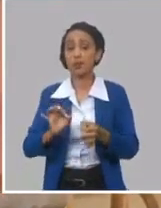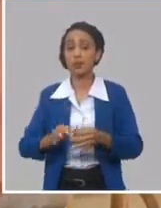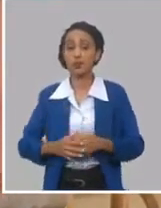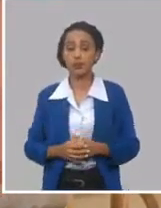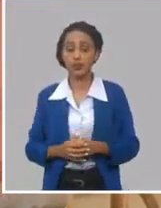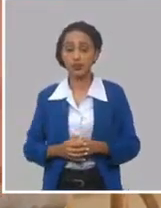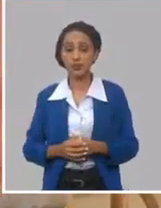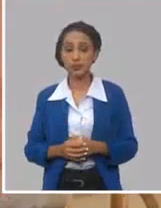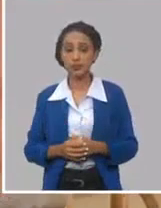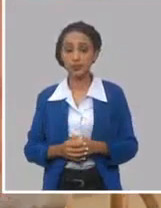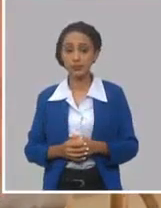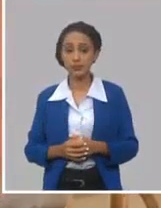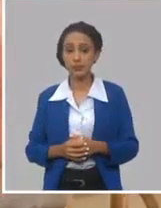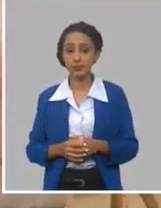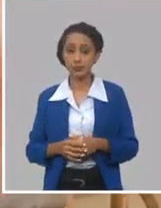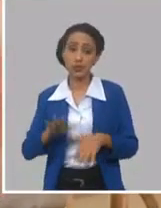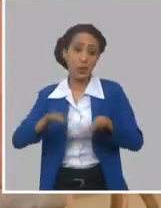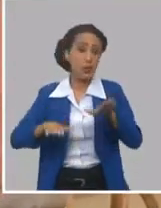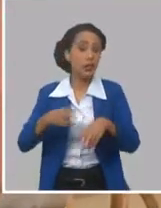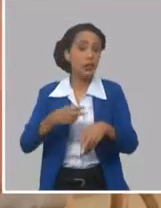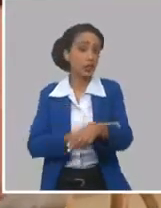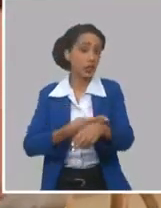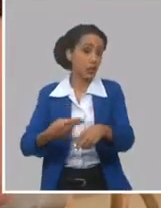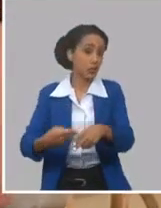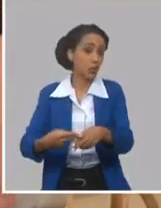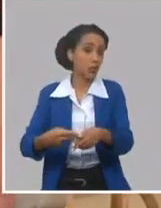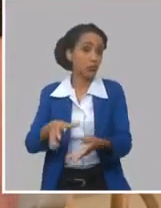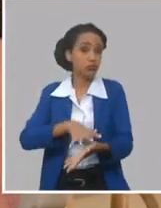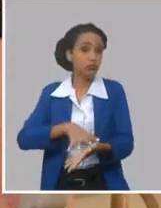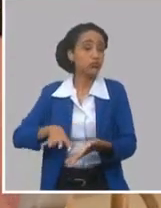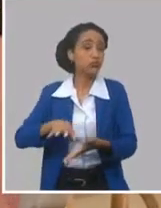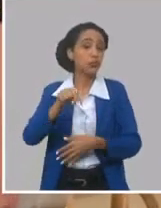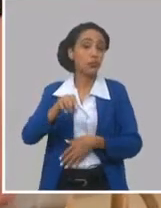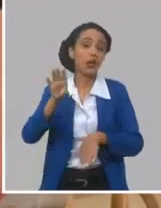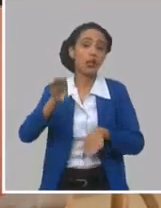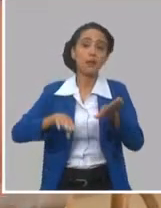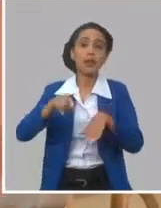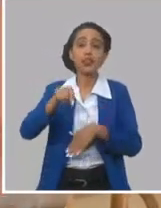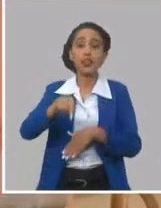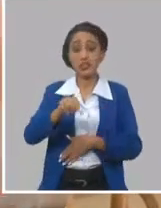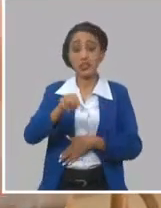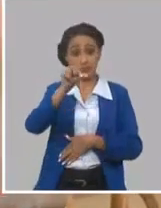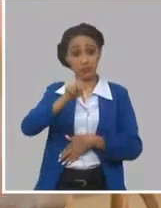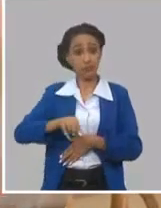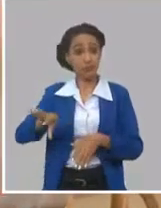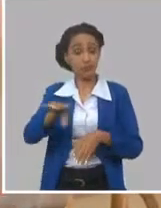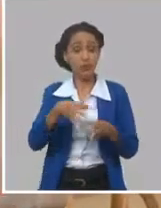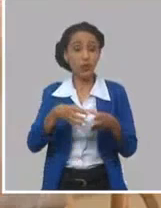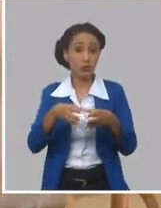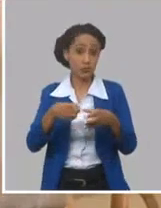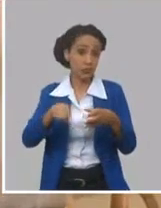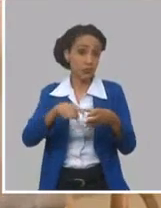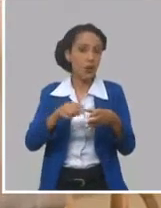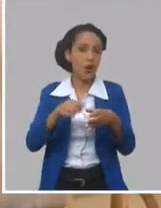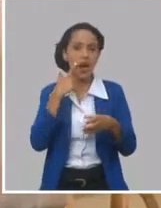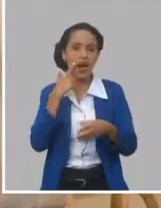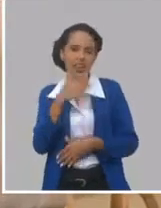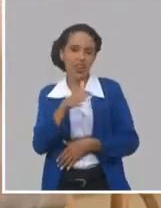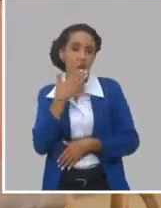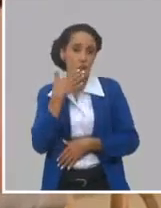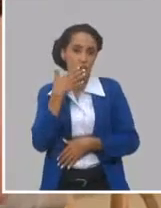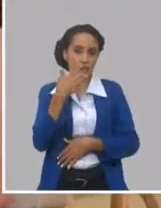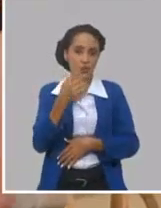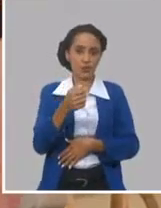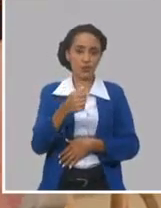un contexto histórico, social determinado, define cuál es esa jerarquía que se considera lo prestigioso.